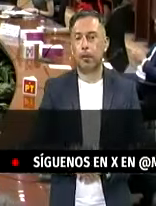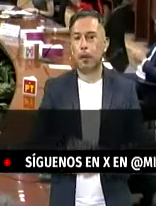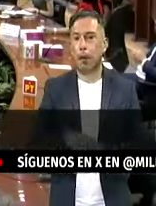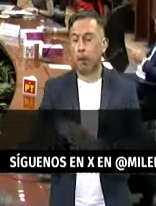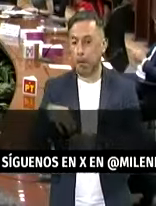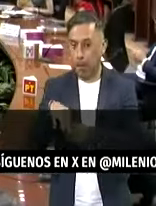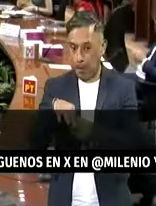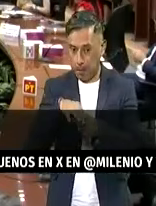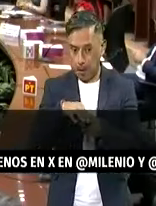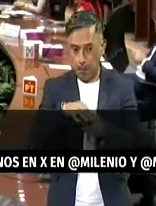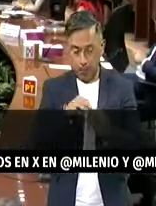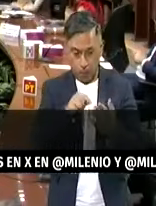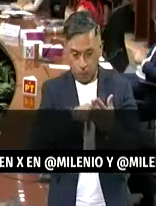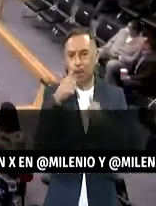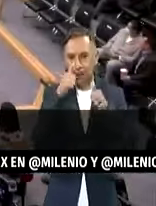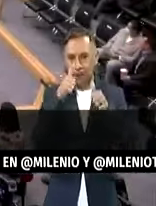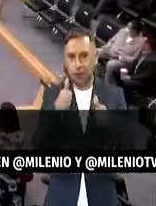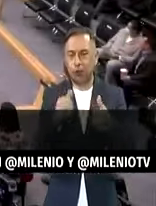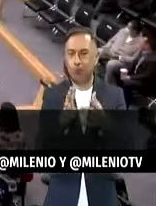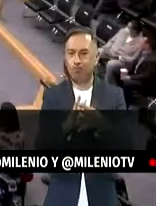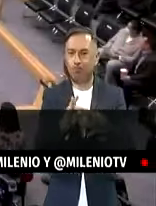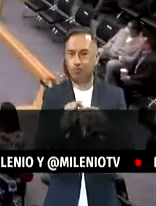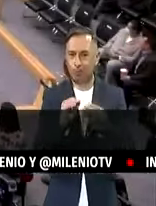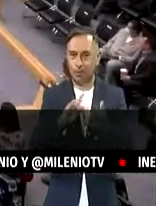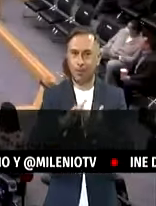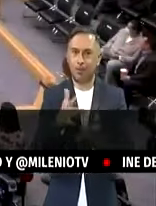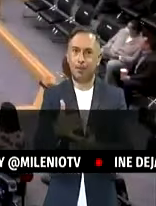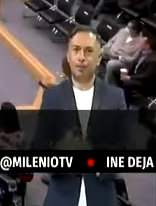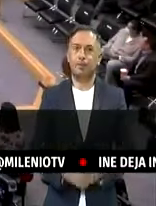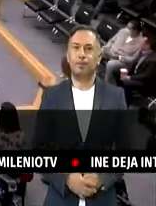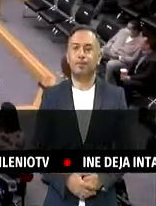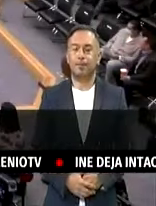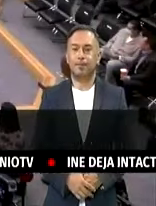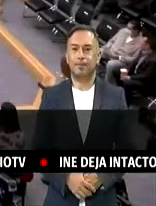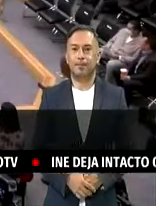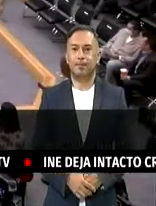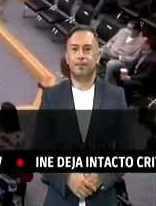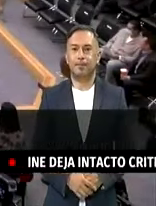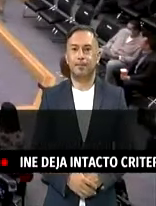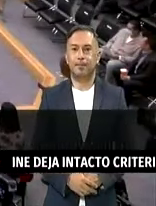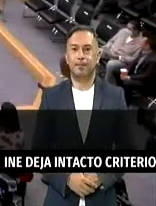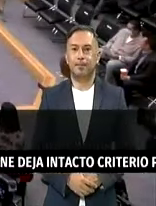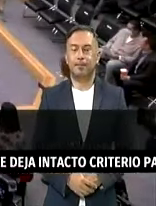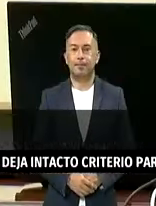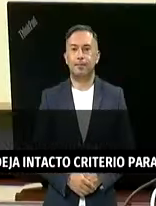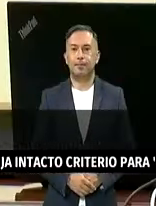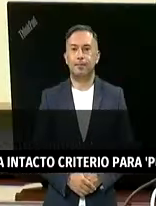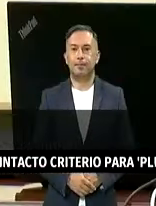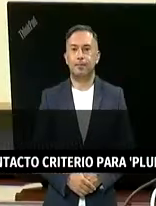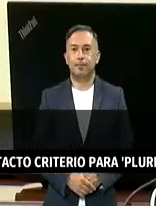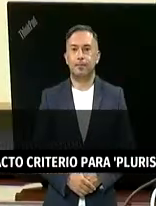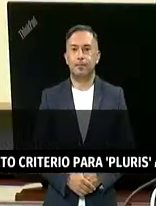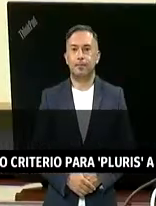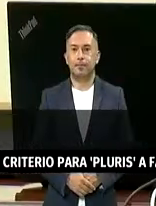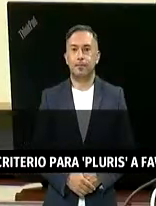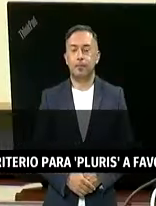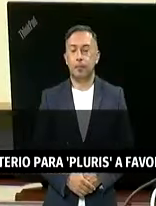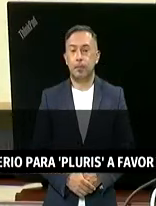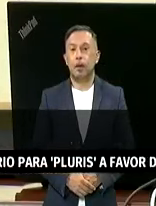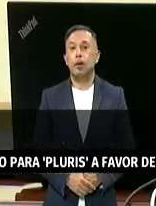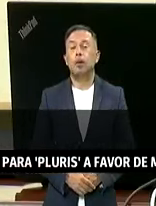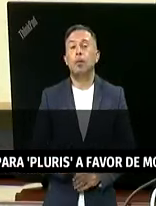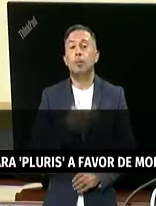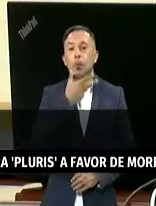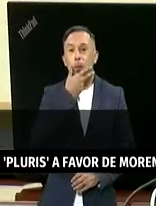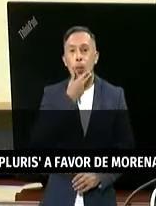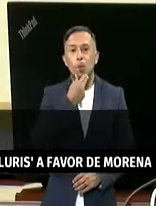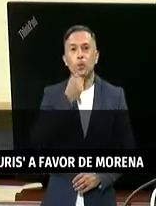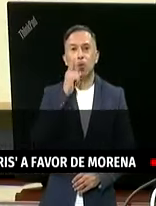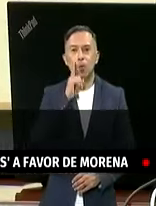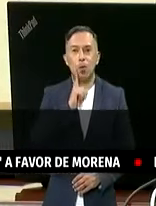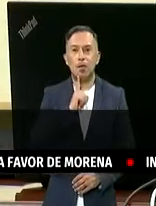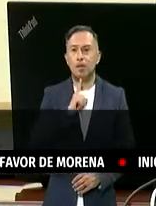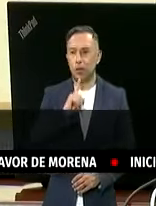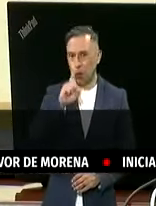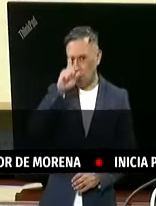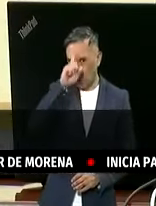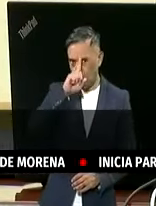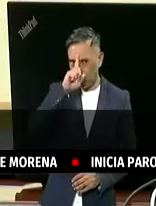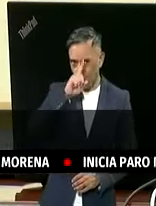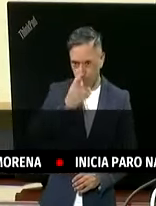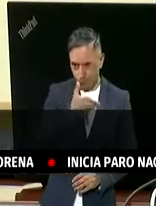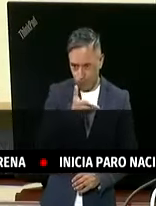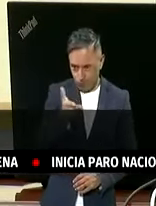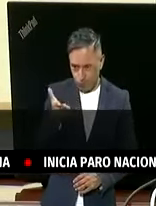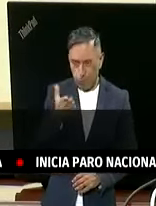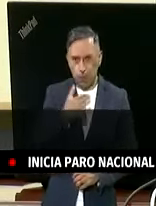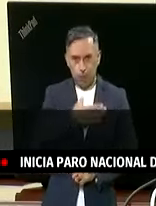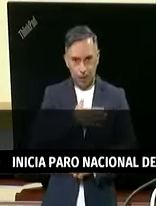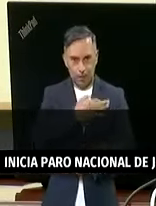oposición, empresarios, incluso académicos, han solicitado se haga un ajuste y se tome en cuenta